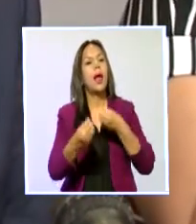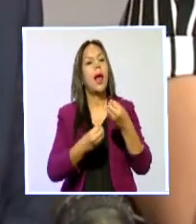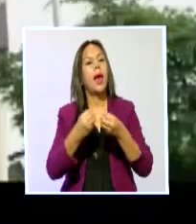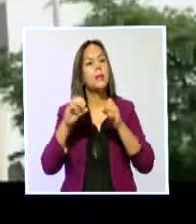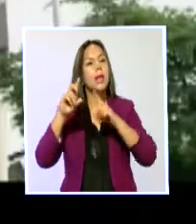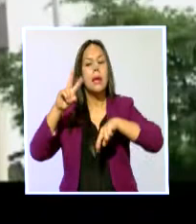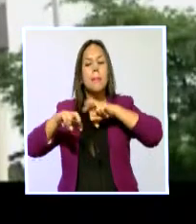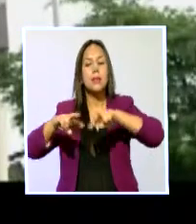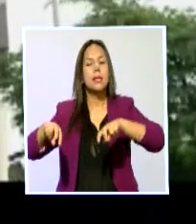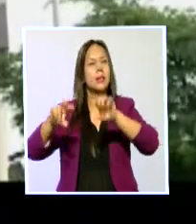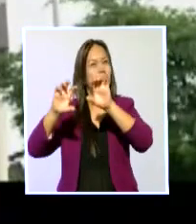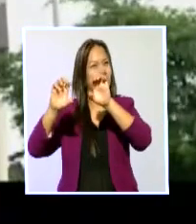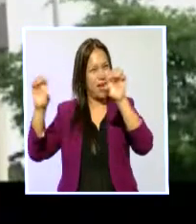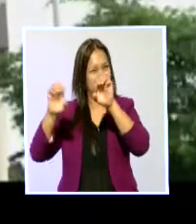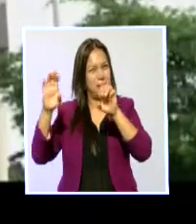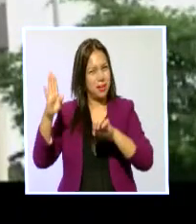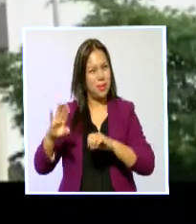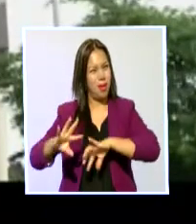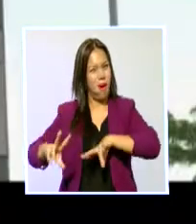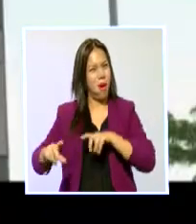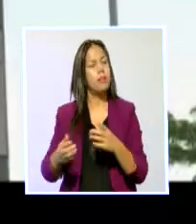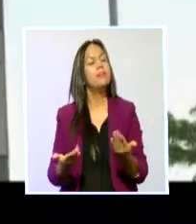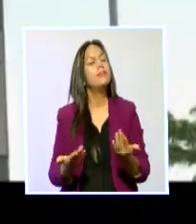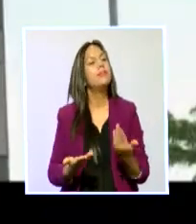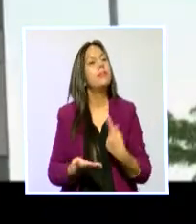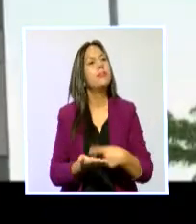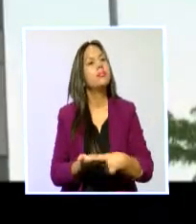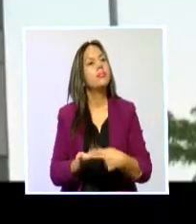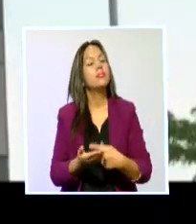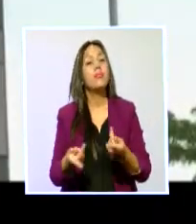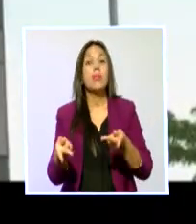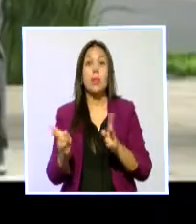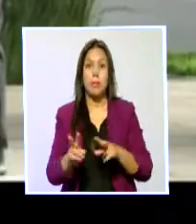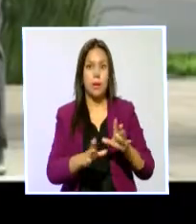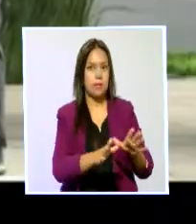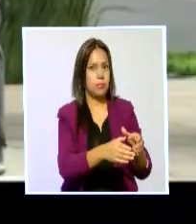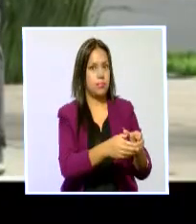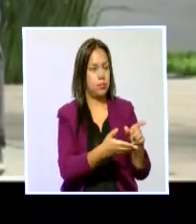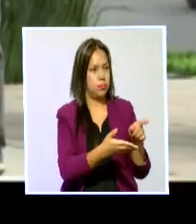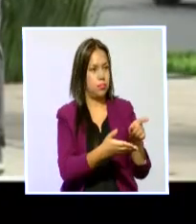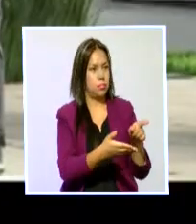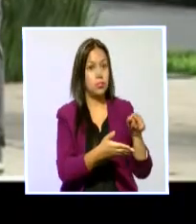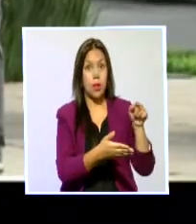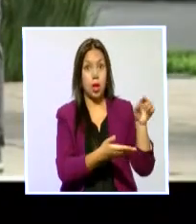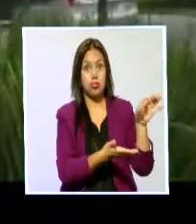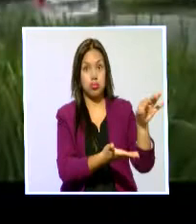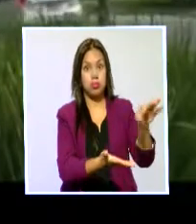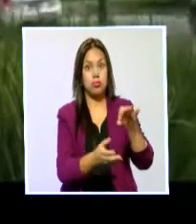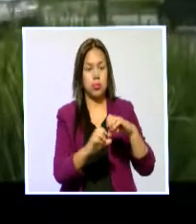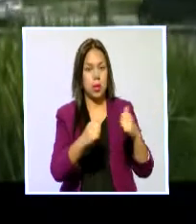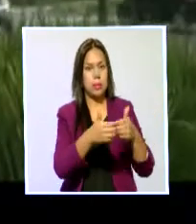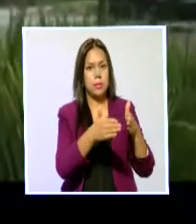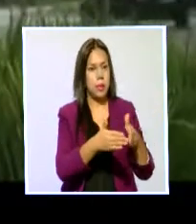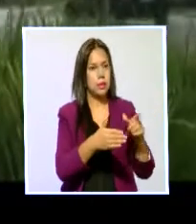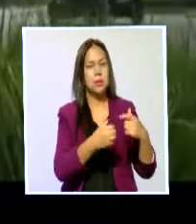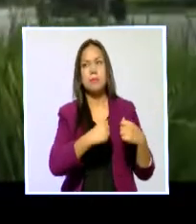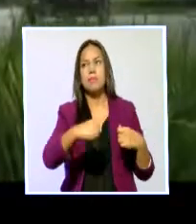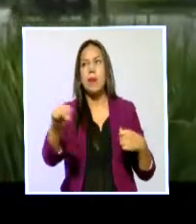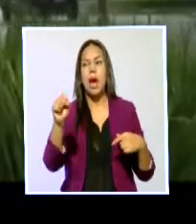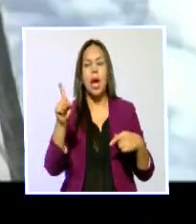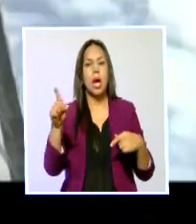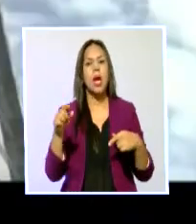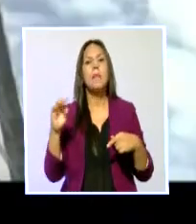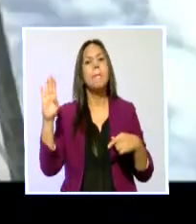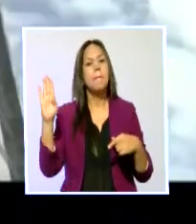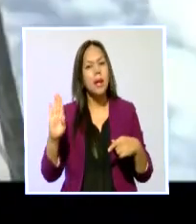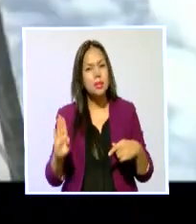investigaciones. Paralelamente, conformó una delegación multipartidista para que viaje a Estados Unidos y Brasil a indagar sobre el caso Odebrecht y demandó que todos